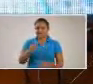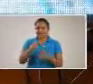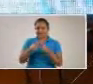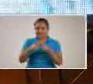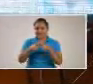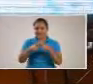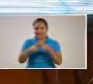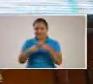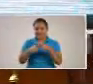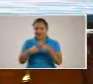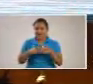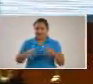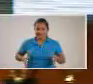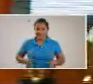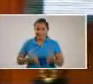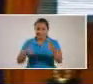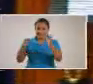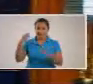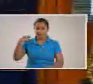llegar a Israel.